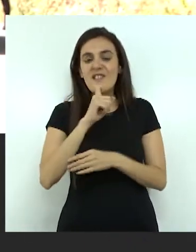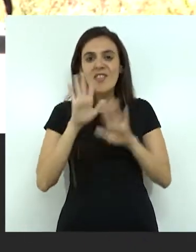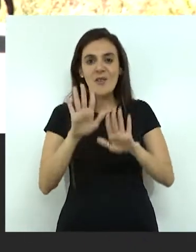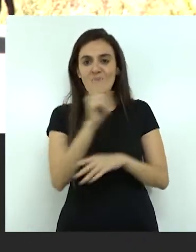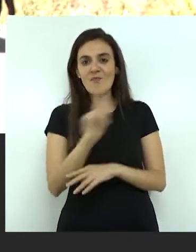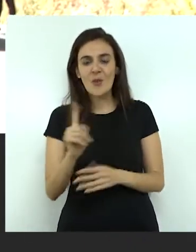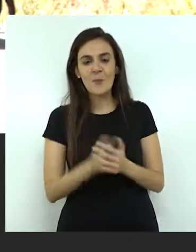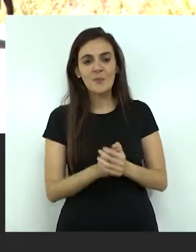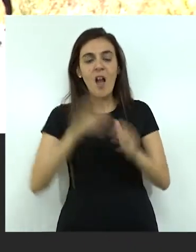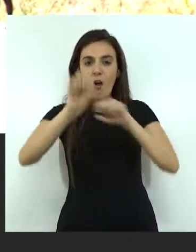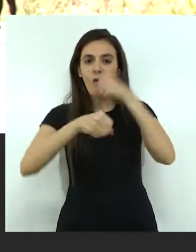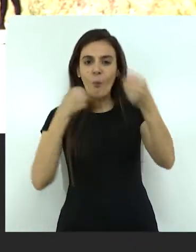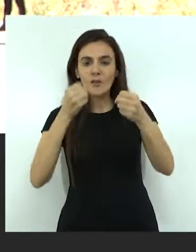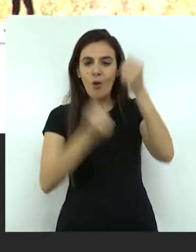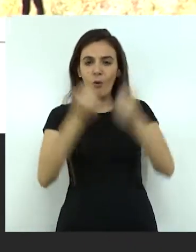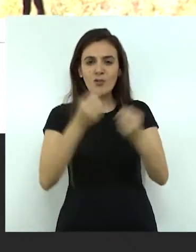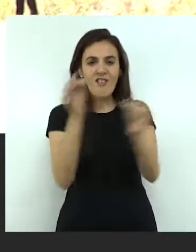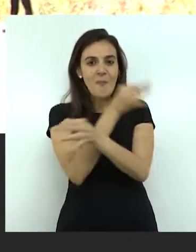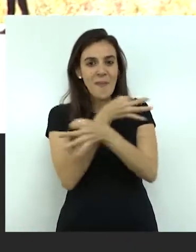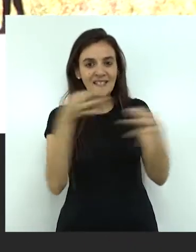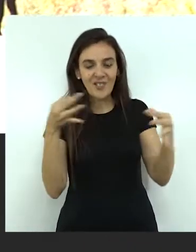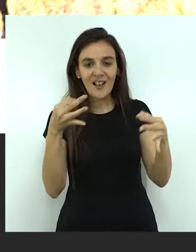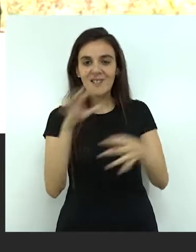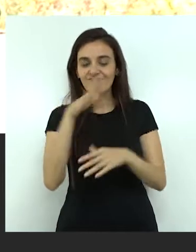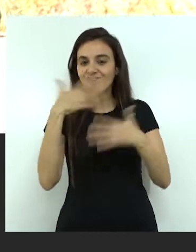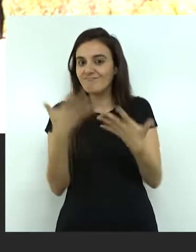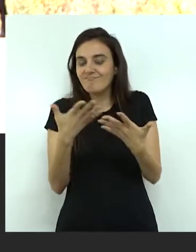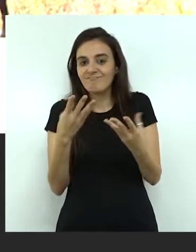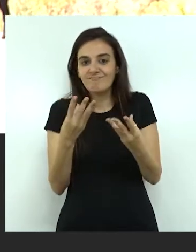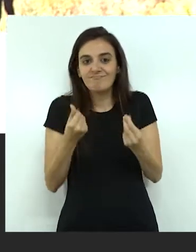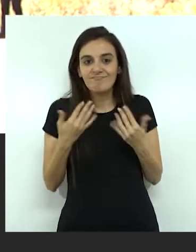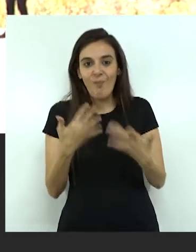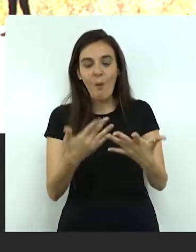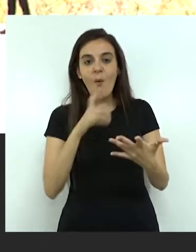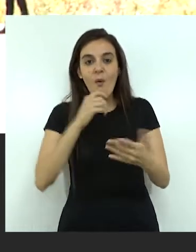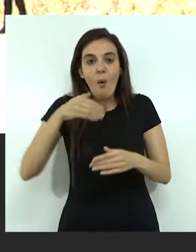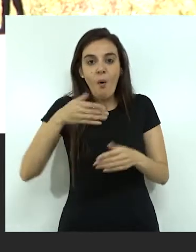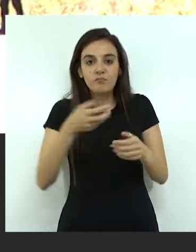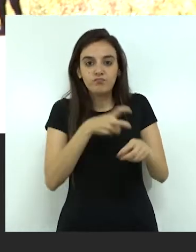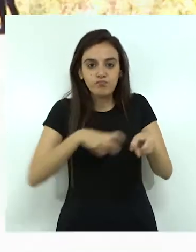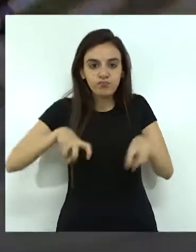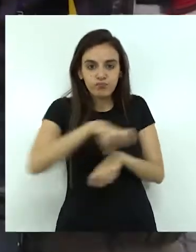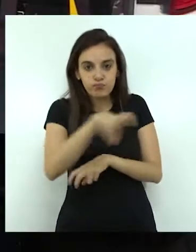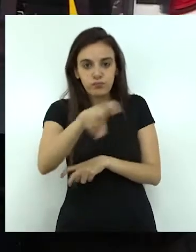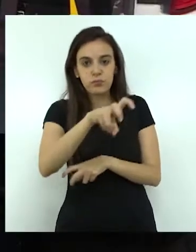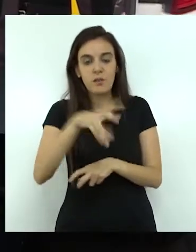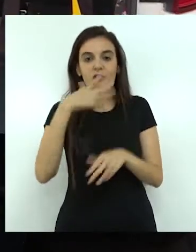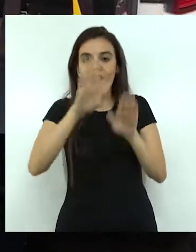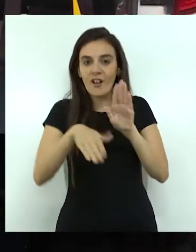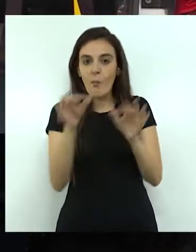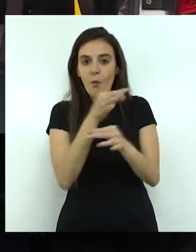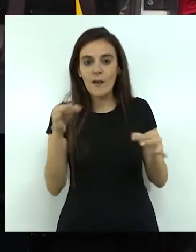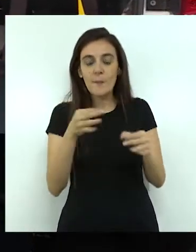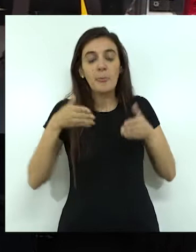y sobre todo comportamiento del coche espectacular va el paso por curva e increíble y frena muy bien el